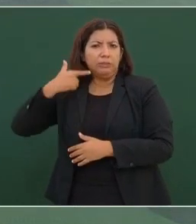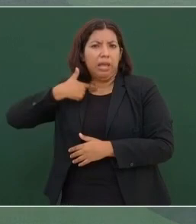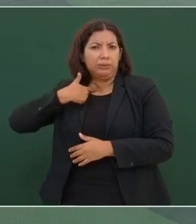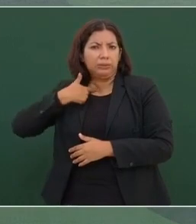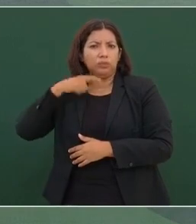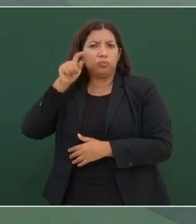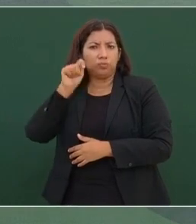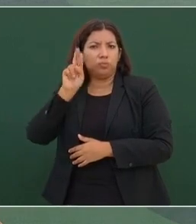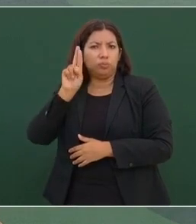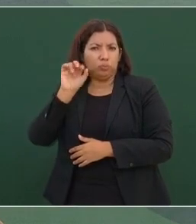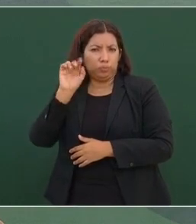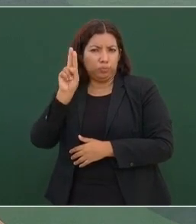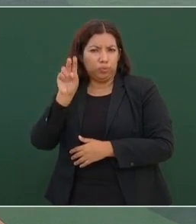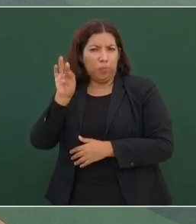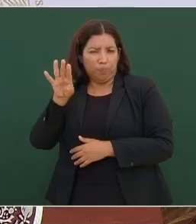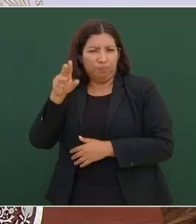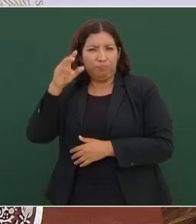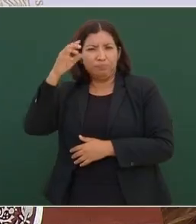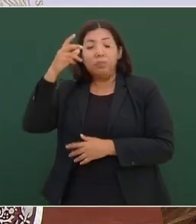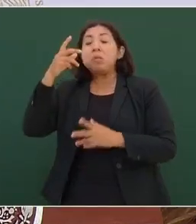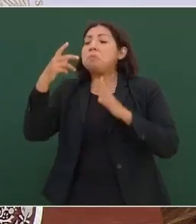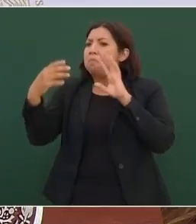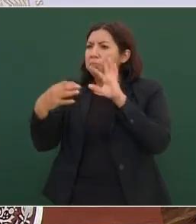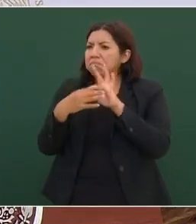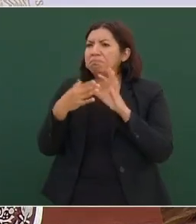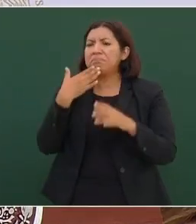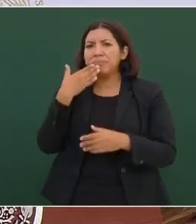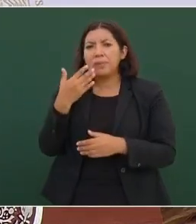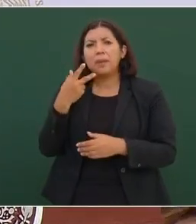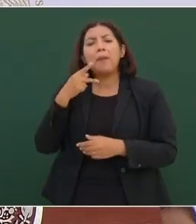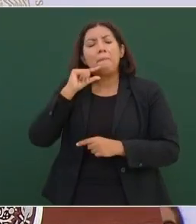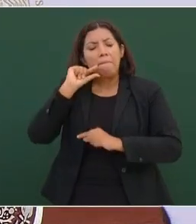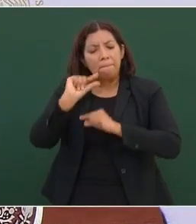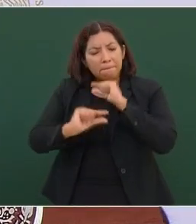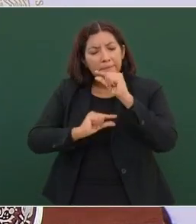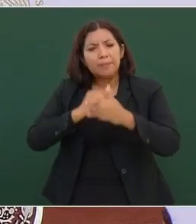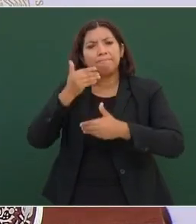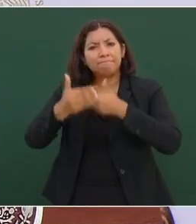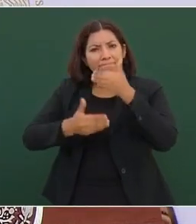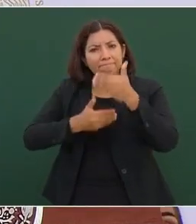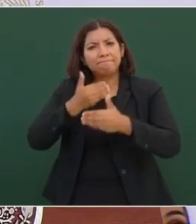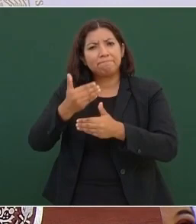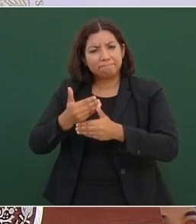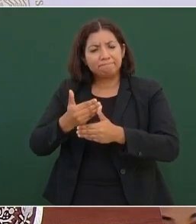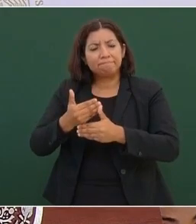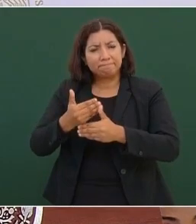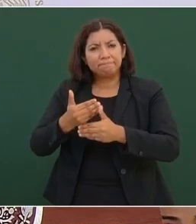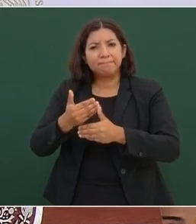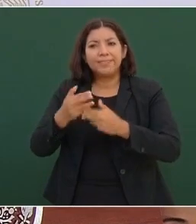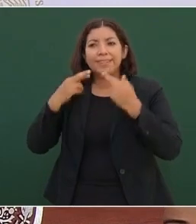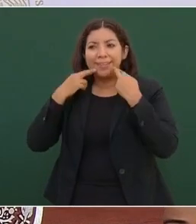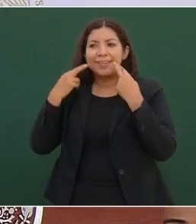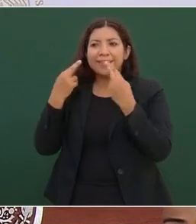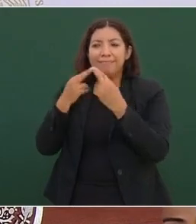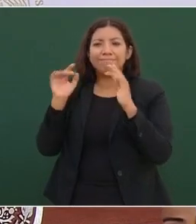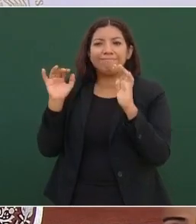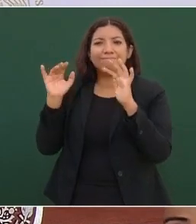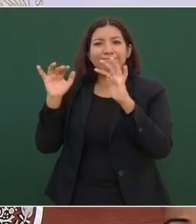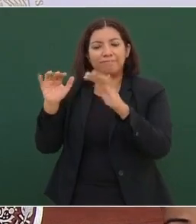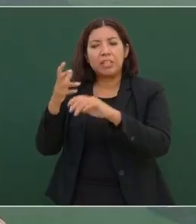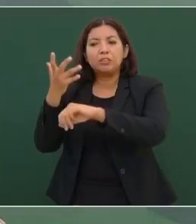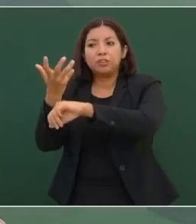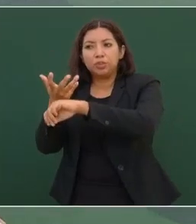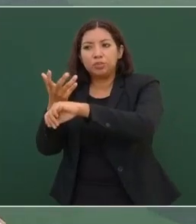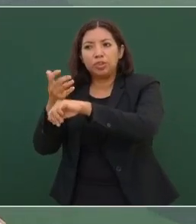va a continuar. Entonces, hemos avanzado mucho esta reunión de los funcionarios de Estados